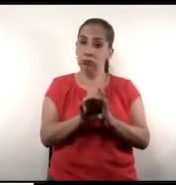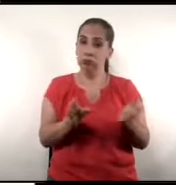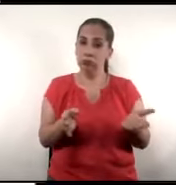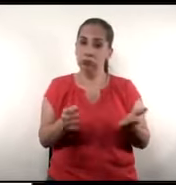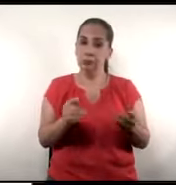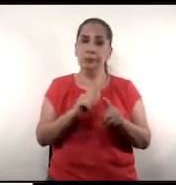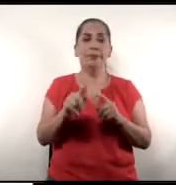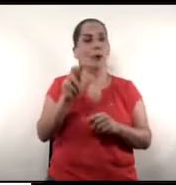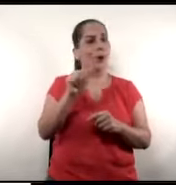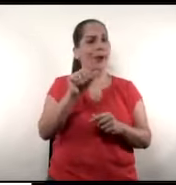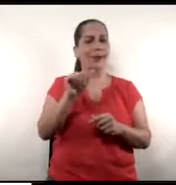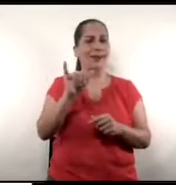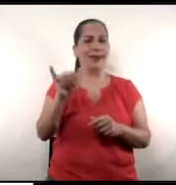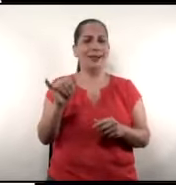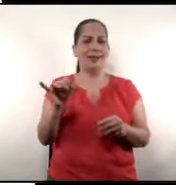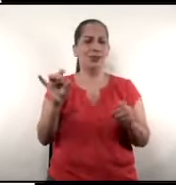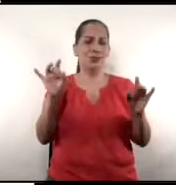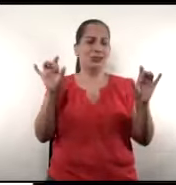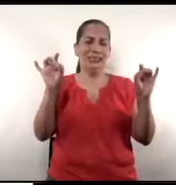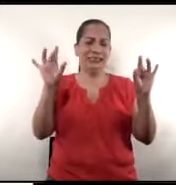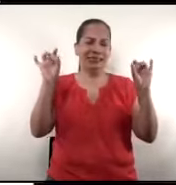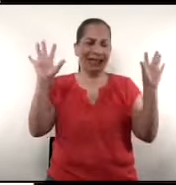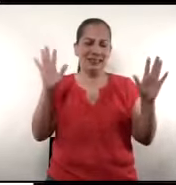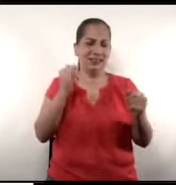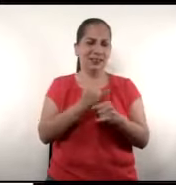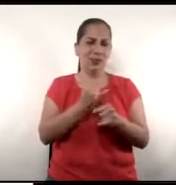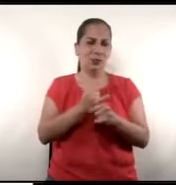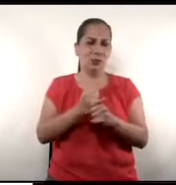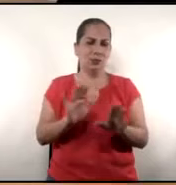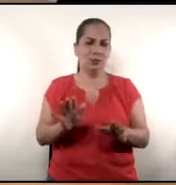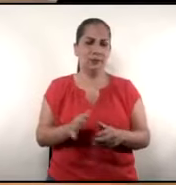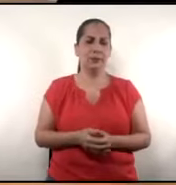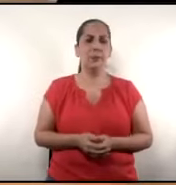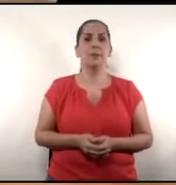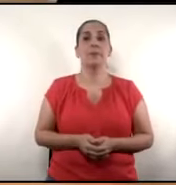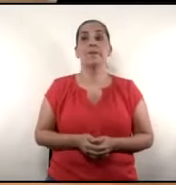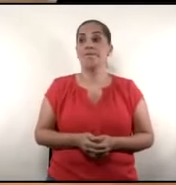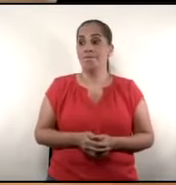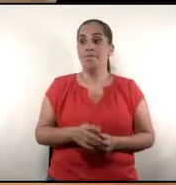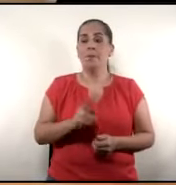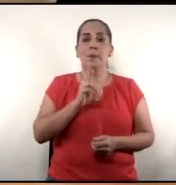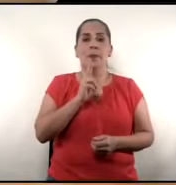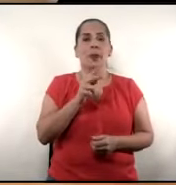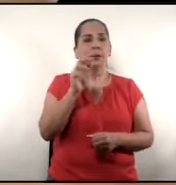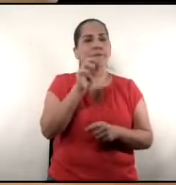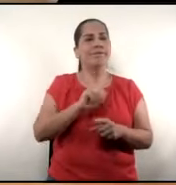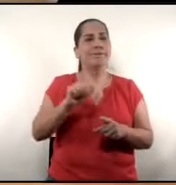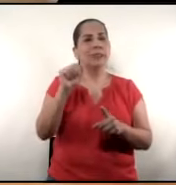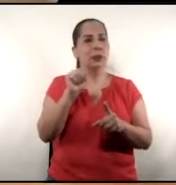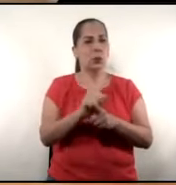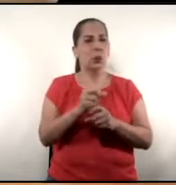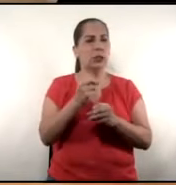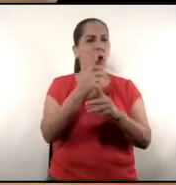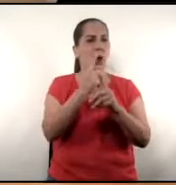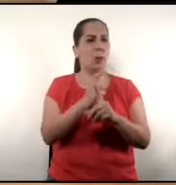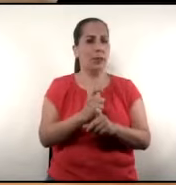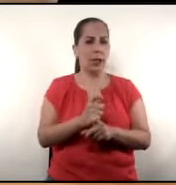Pero el AIA es un desastre de institución, ¿verdad? De hecho, la situación es tan complicada en este sentido, Nelly, que